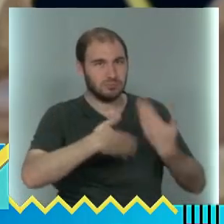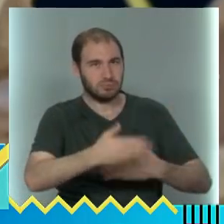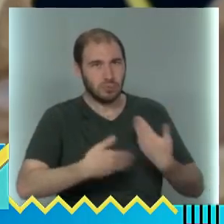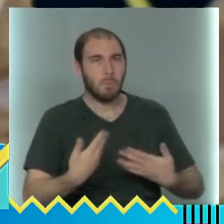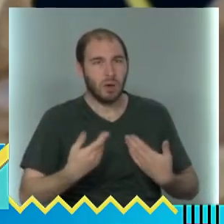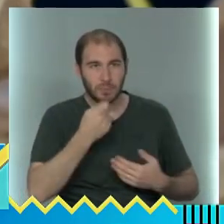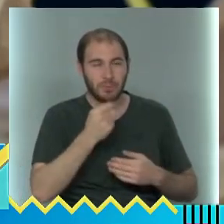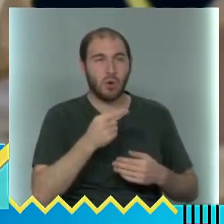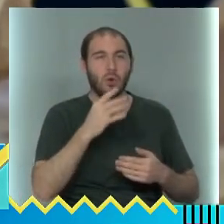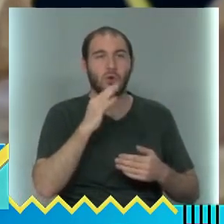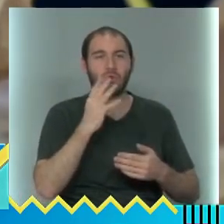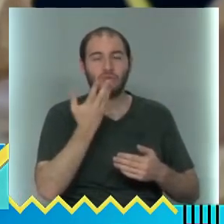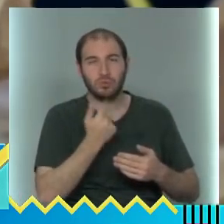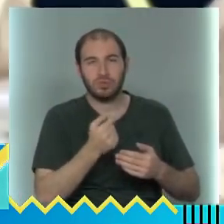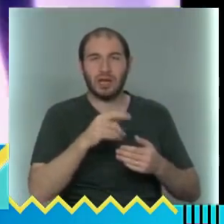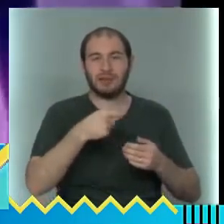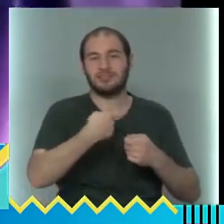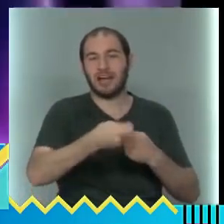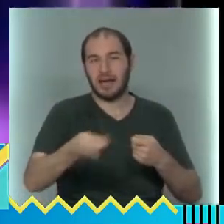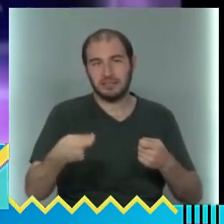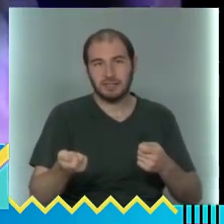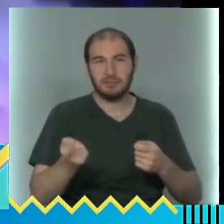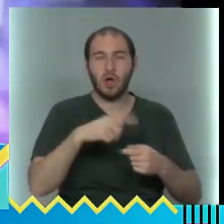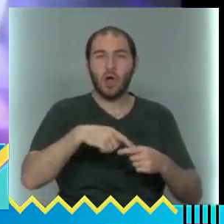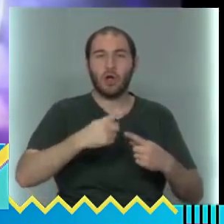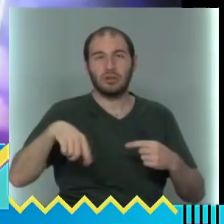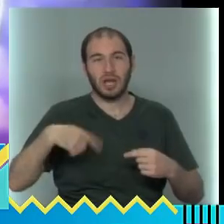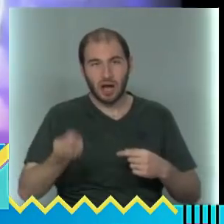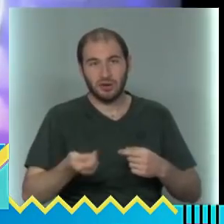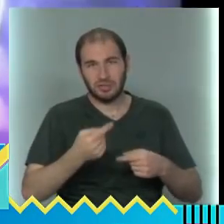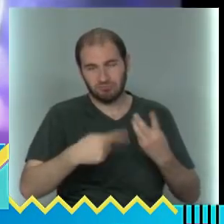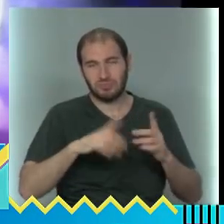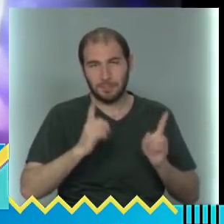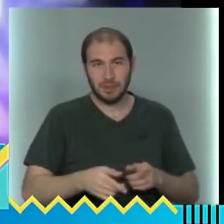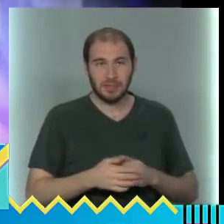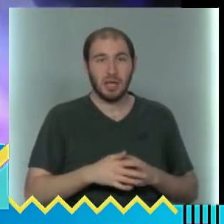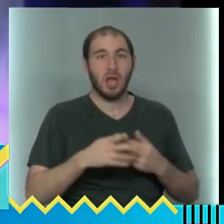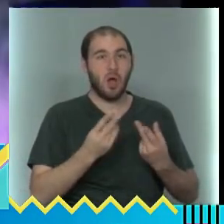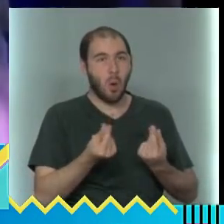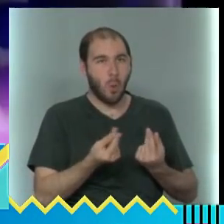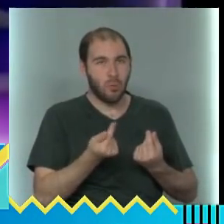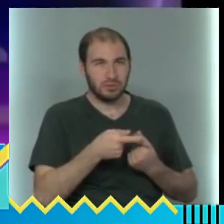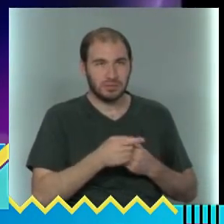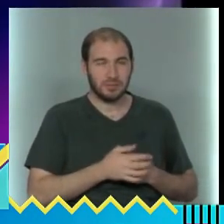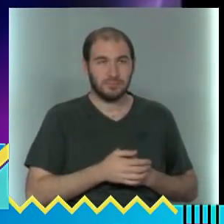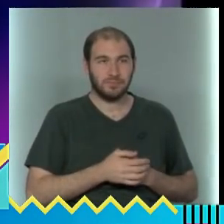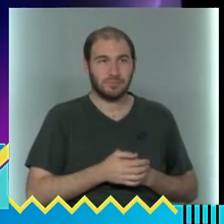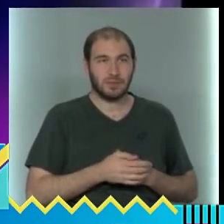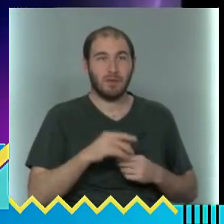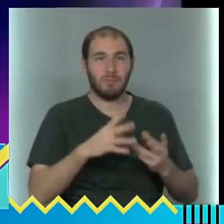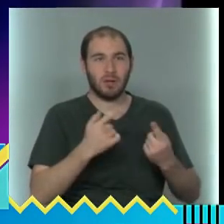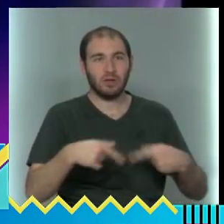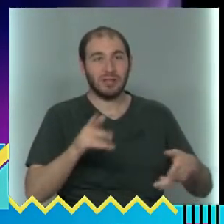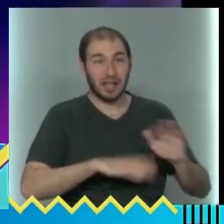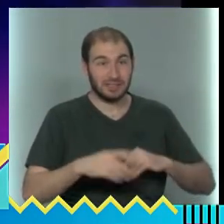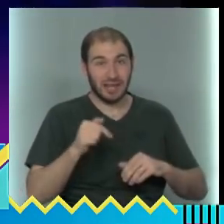si le gustaba jugar al truco o a cualquier otro tipo de actividad con las cartas y demás, y se usan ese tipo de